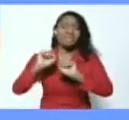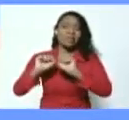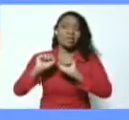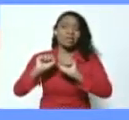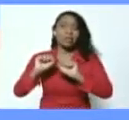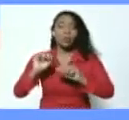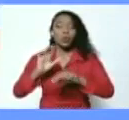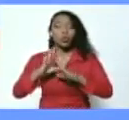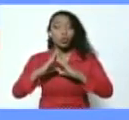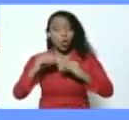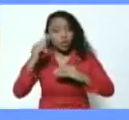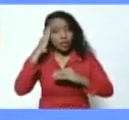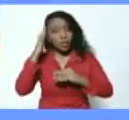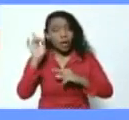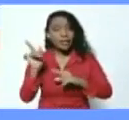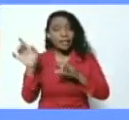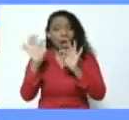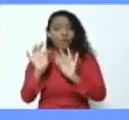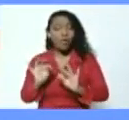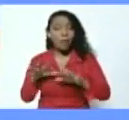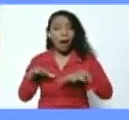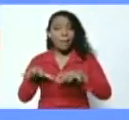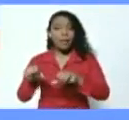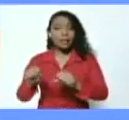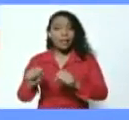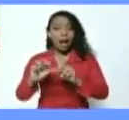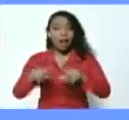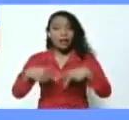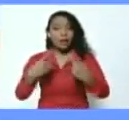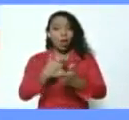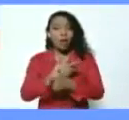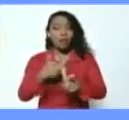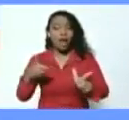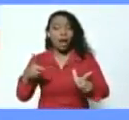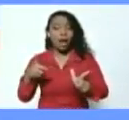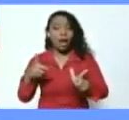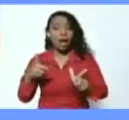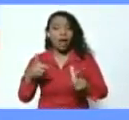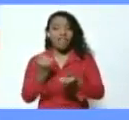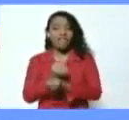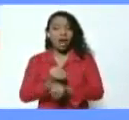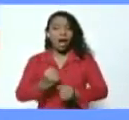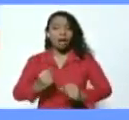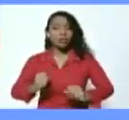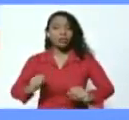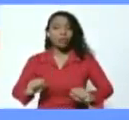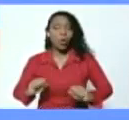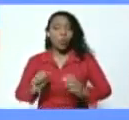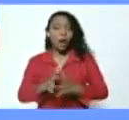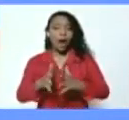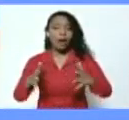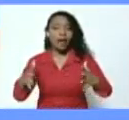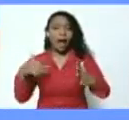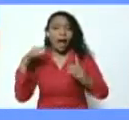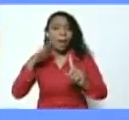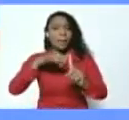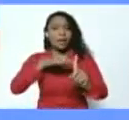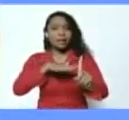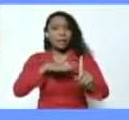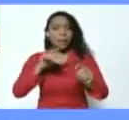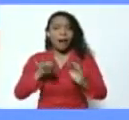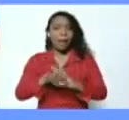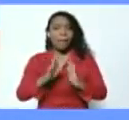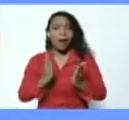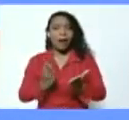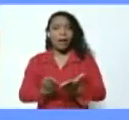Todos sabemos que ese modelo capitalista neoliberal fracasó. Es una gran amenaza para el